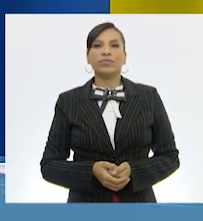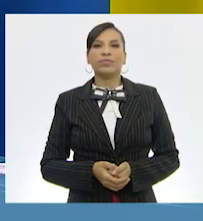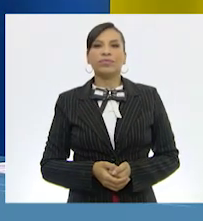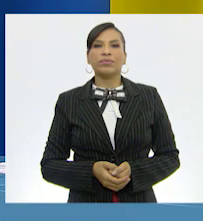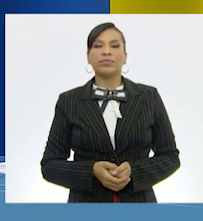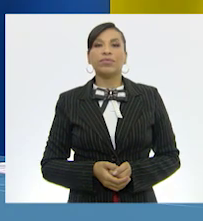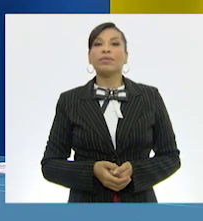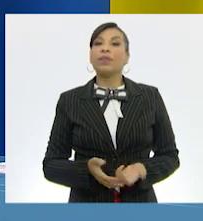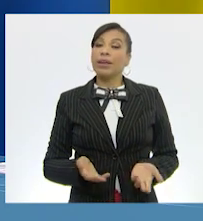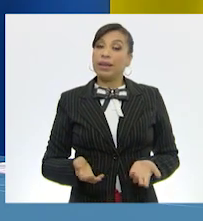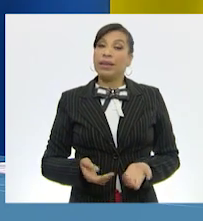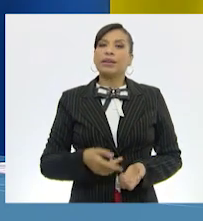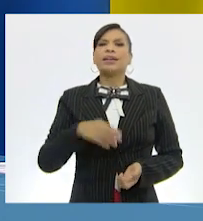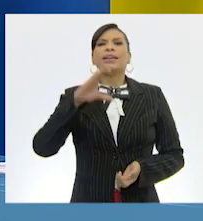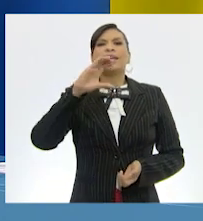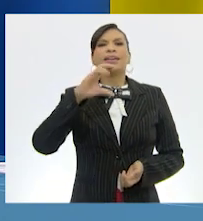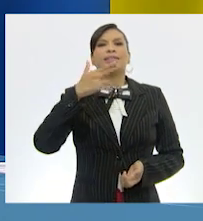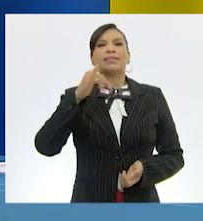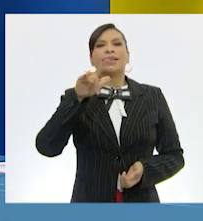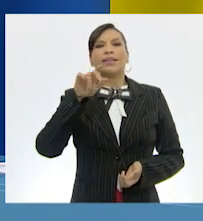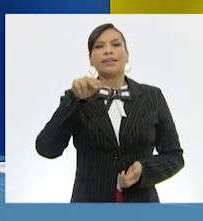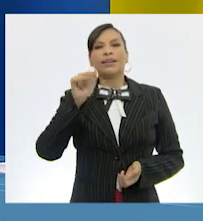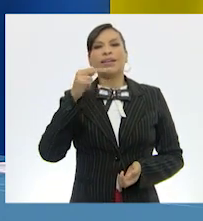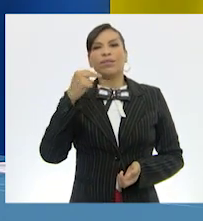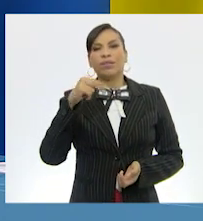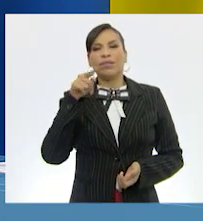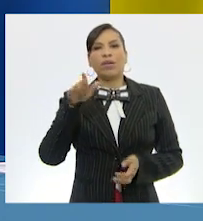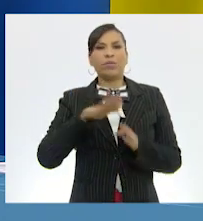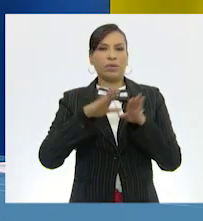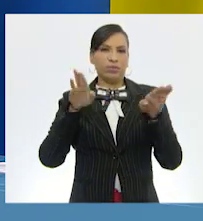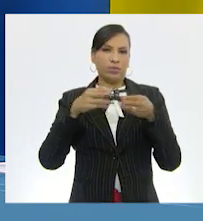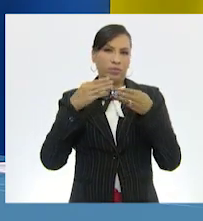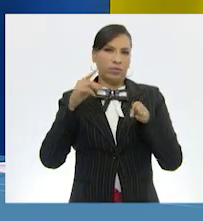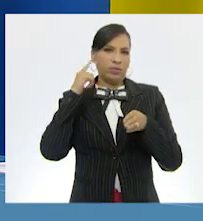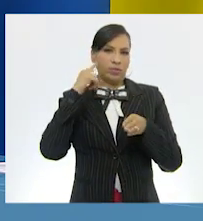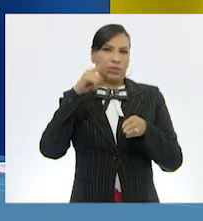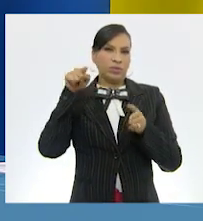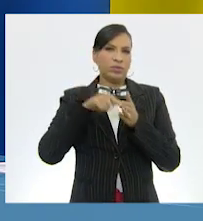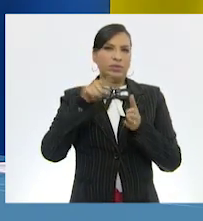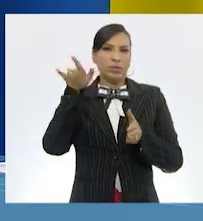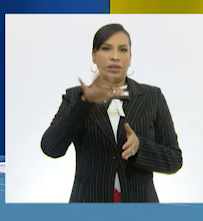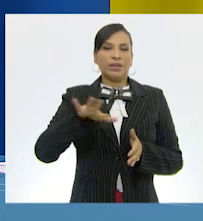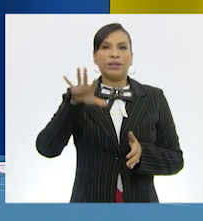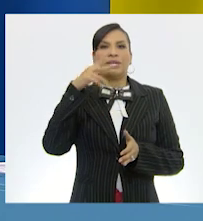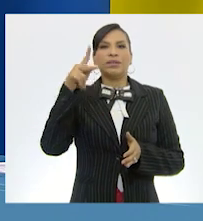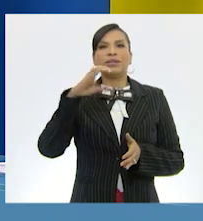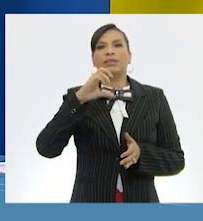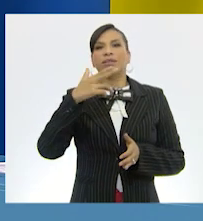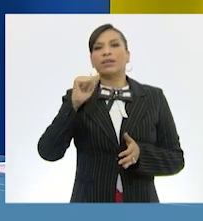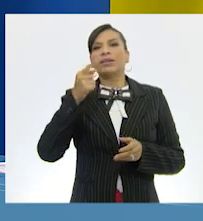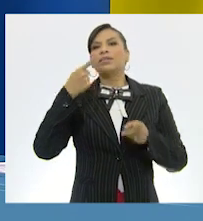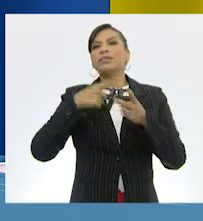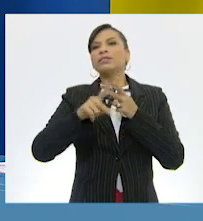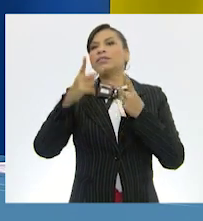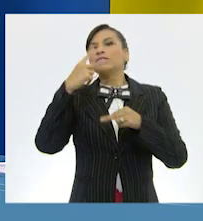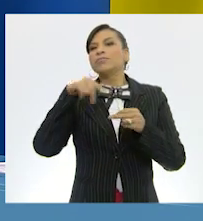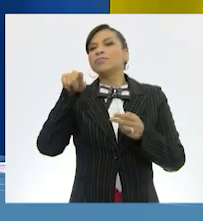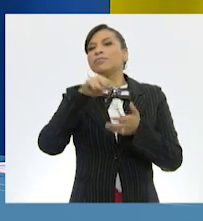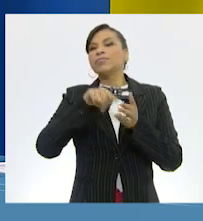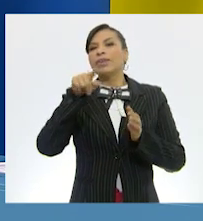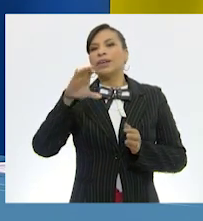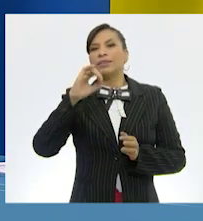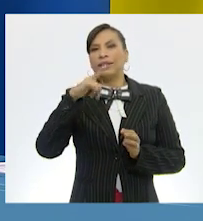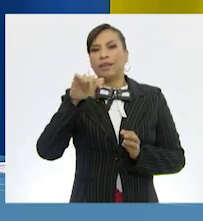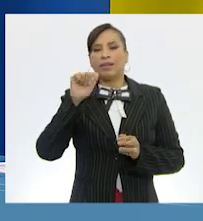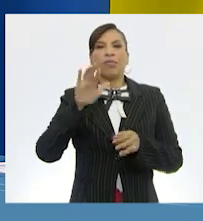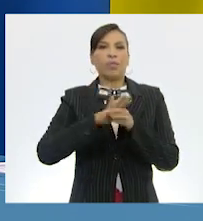Así es, María. La chilena es un género musical mexicano de la Costa Chica y se originó a partir de la cuenca chilena,